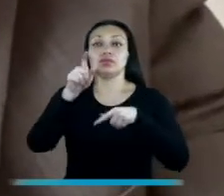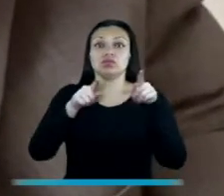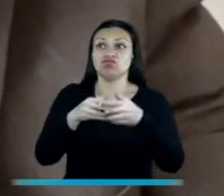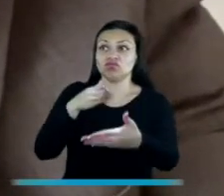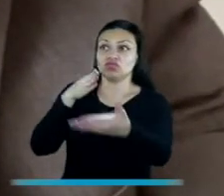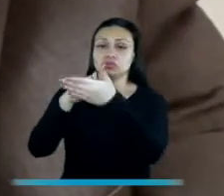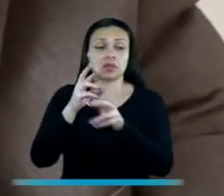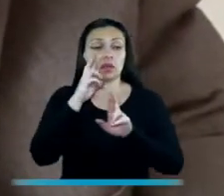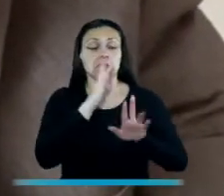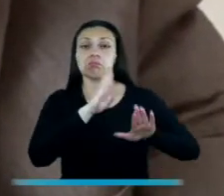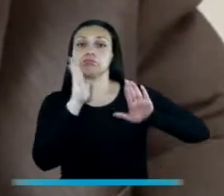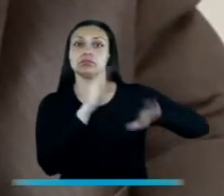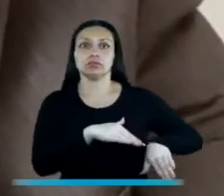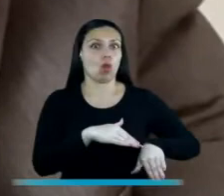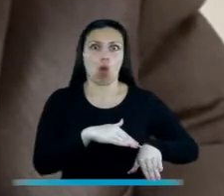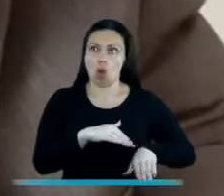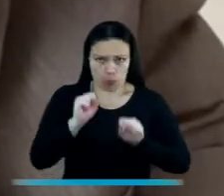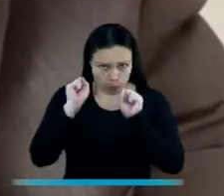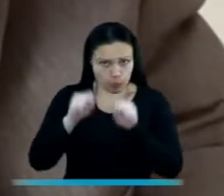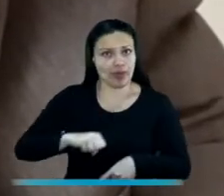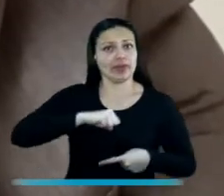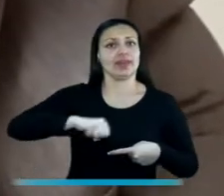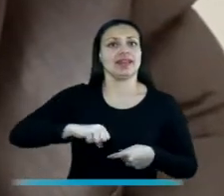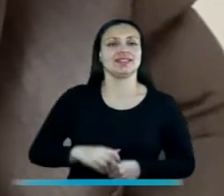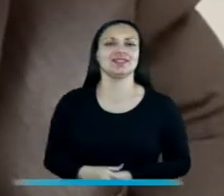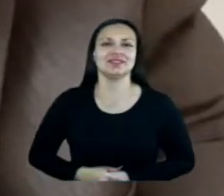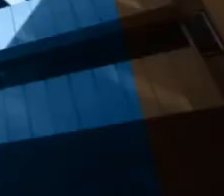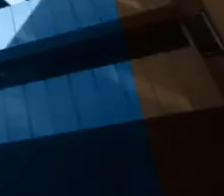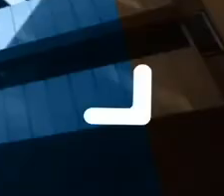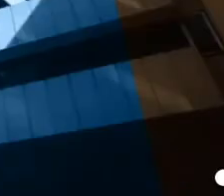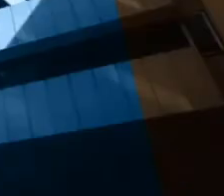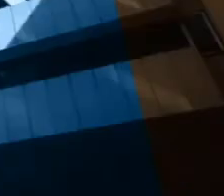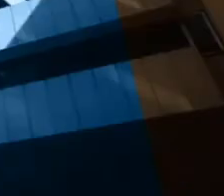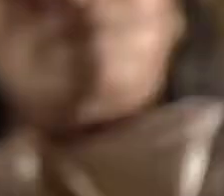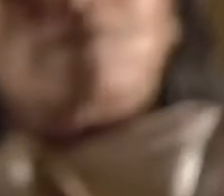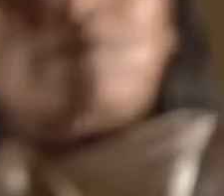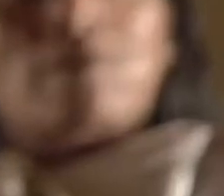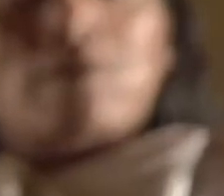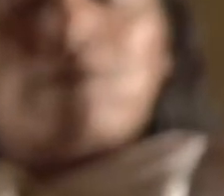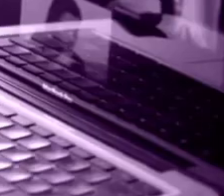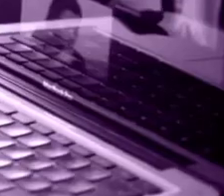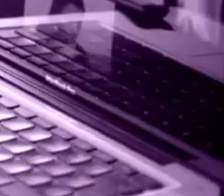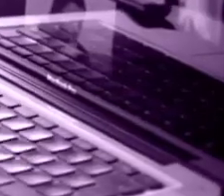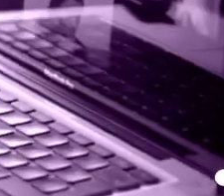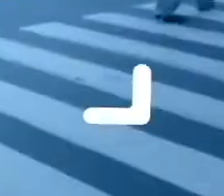del momento de pago ni certeza del reconocimiento de los derechos.